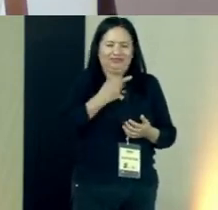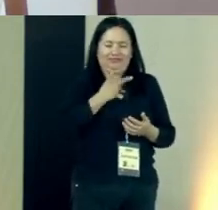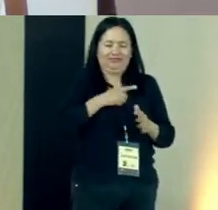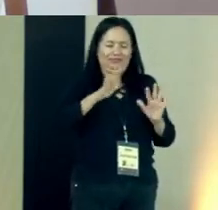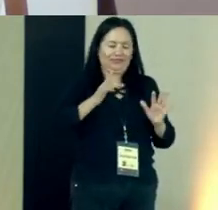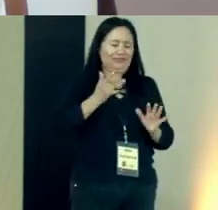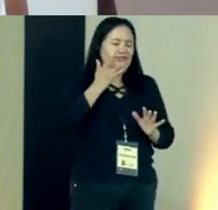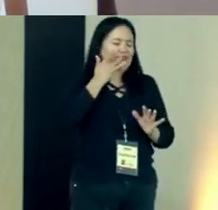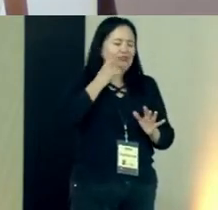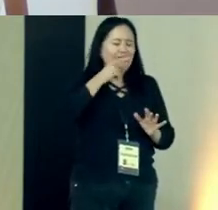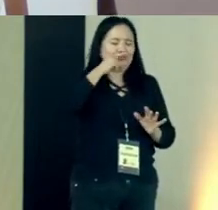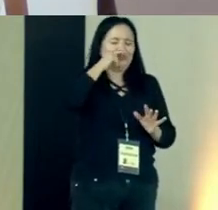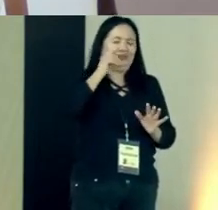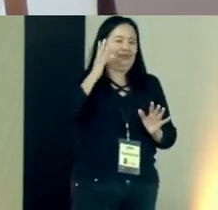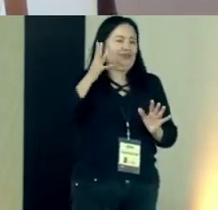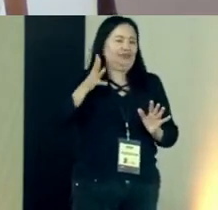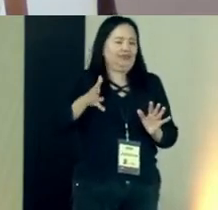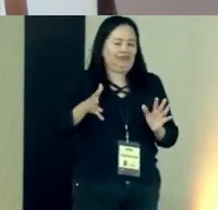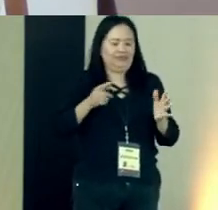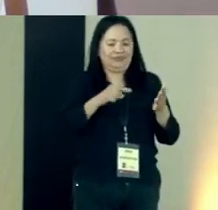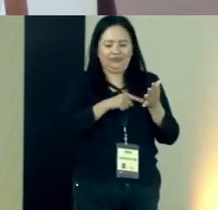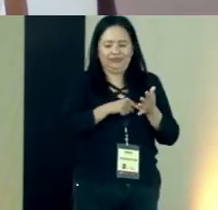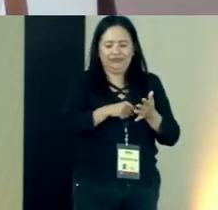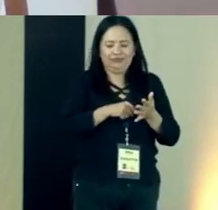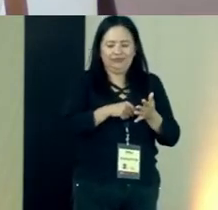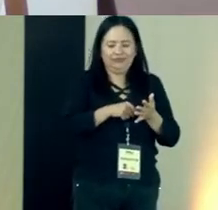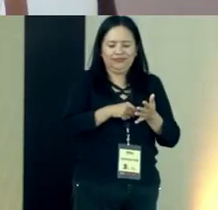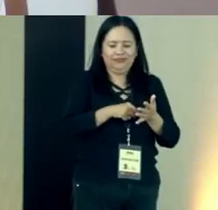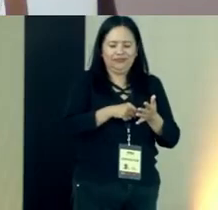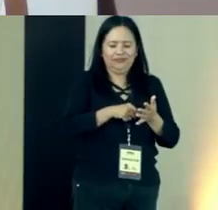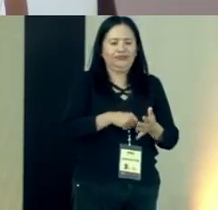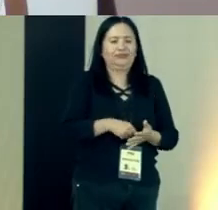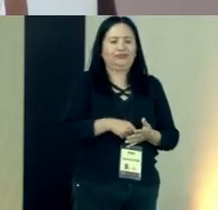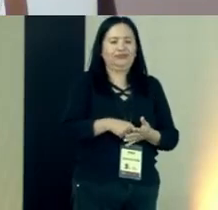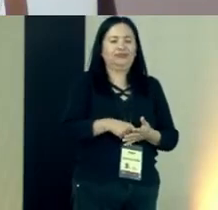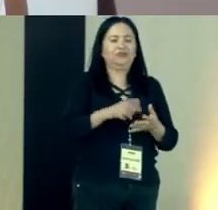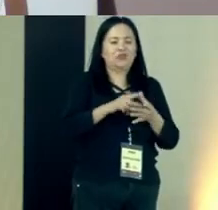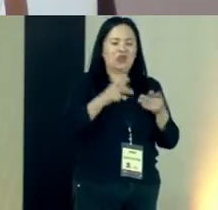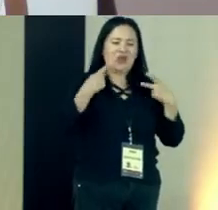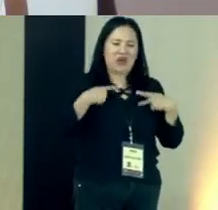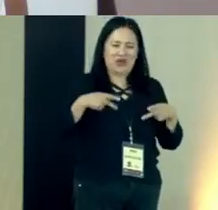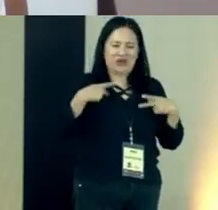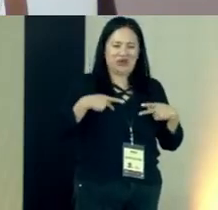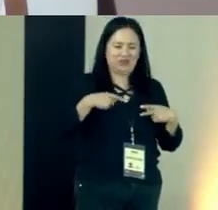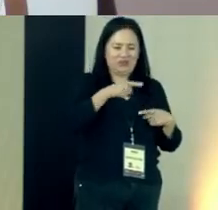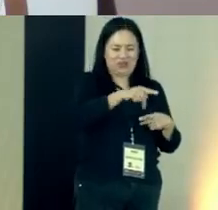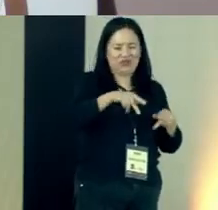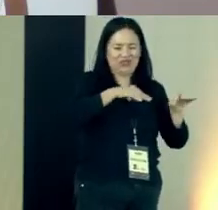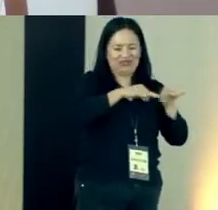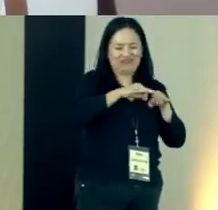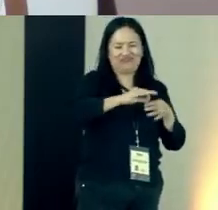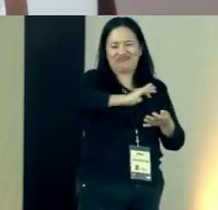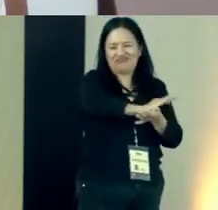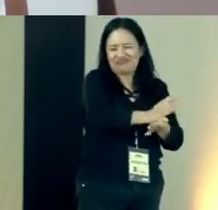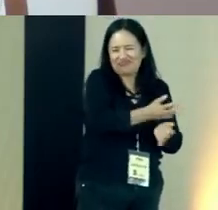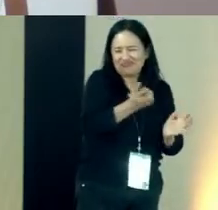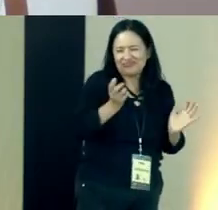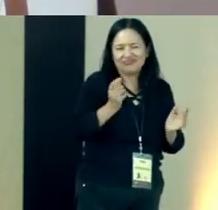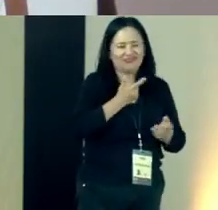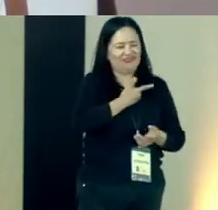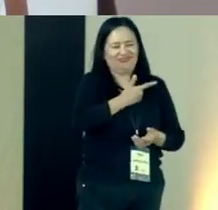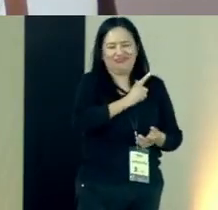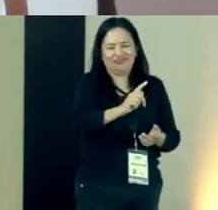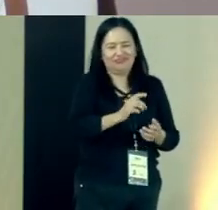alta clase, de las más altas clases sociales, que tienen por las clases trabajadoras un interés meramente anecdótico